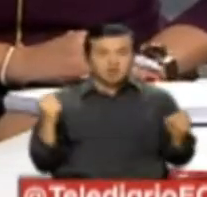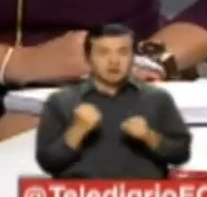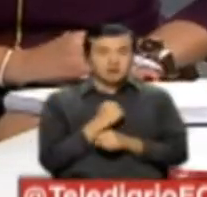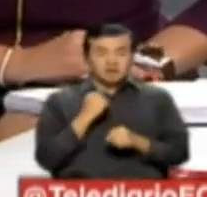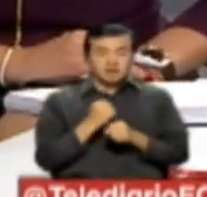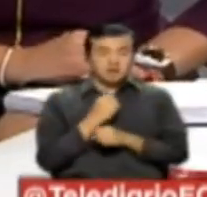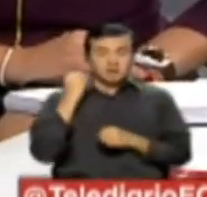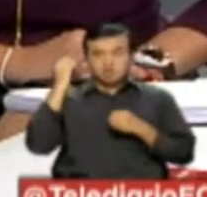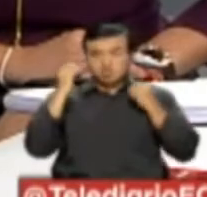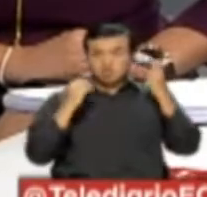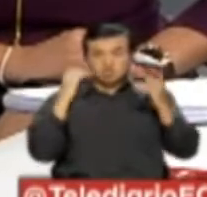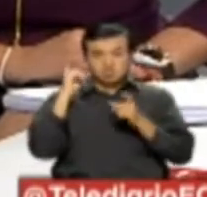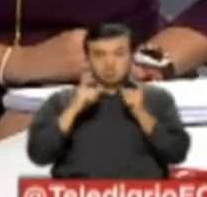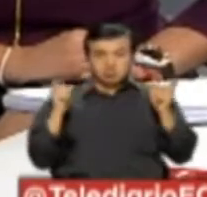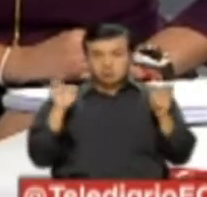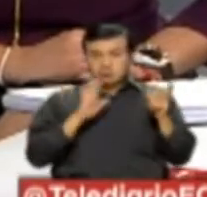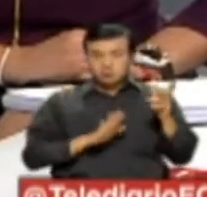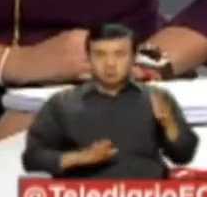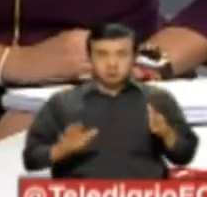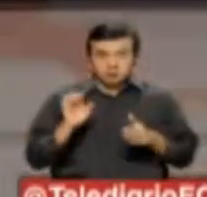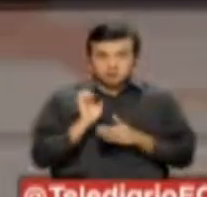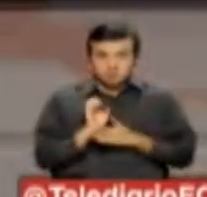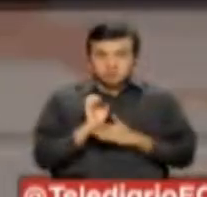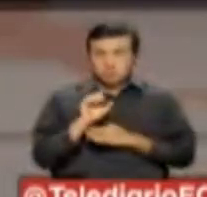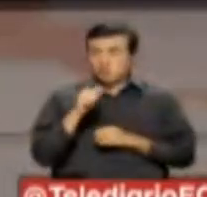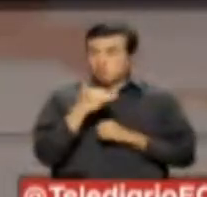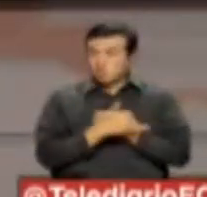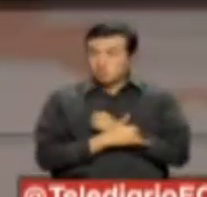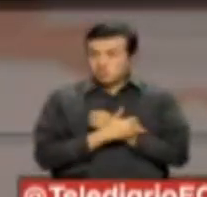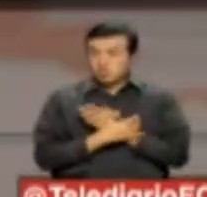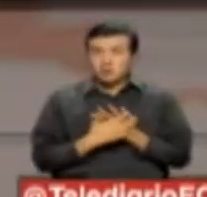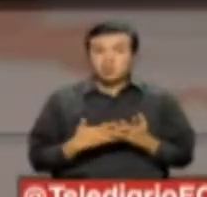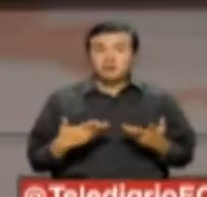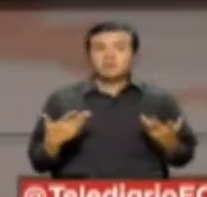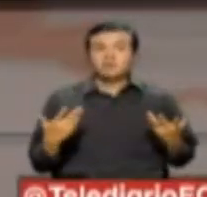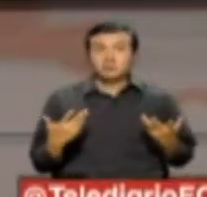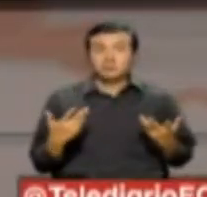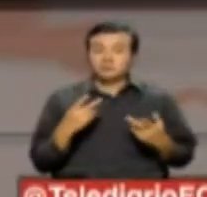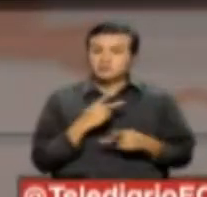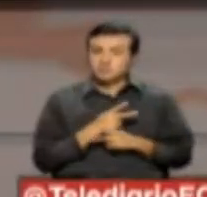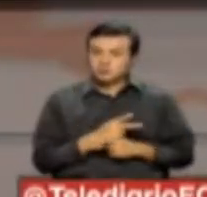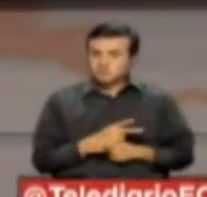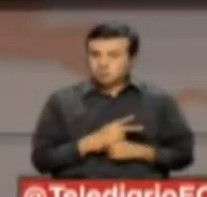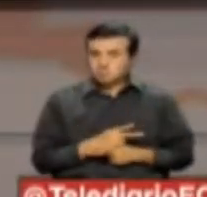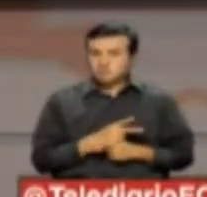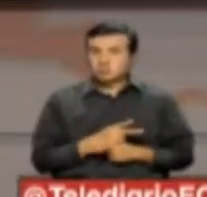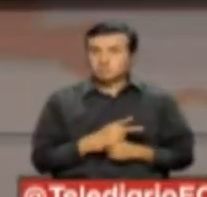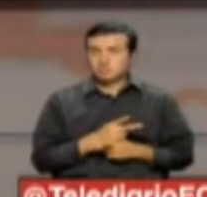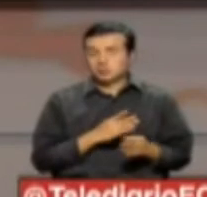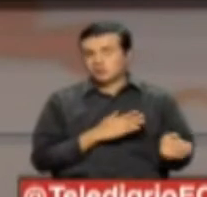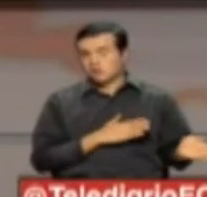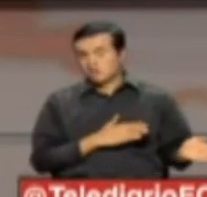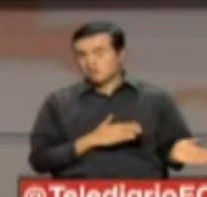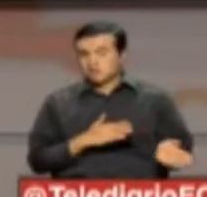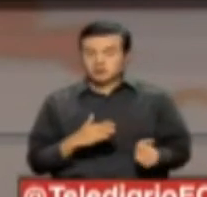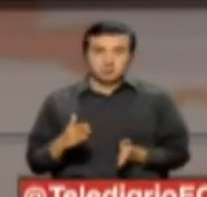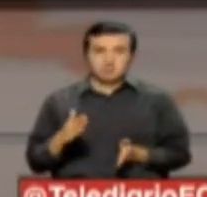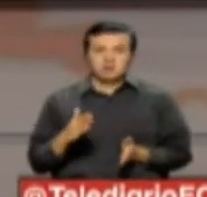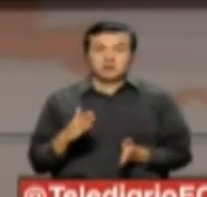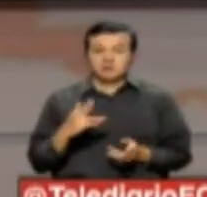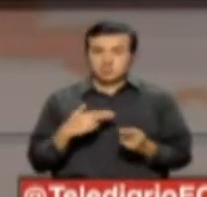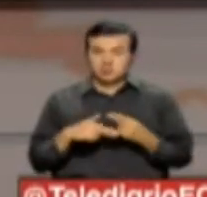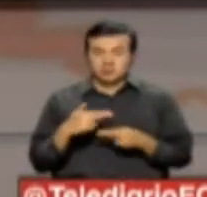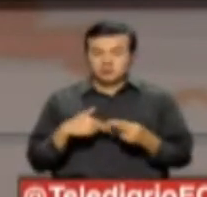creativo que los ciudadanos ecuatorianos y también los extranjeros obviamente protegen y se desarrollan y se encuentran en el